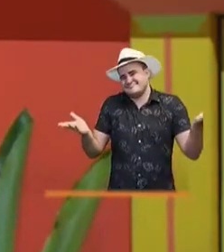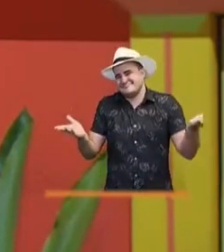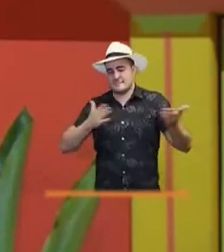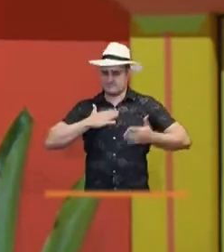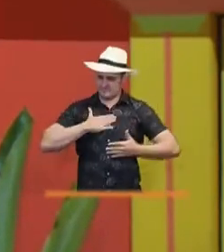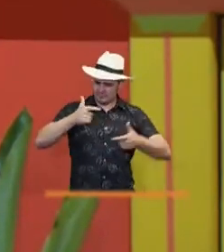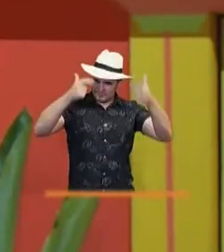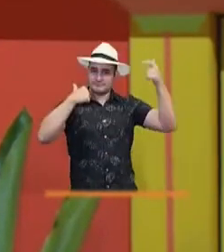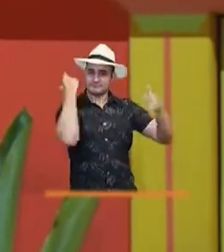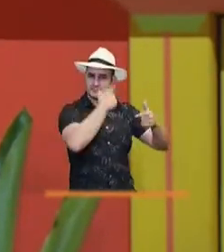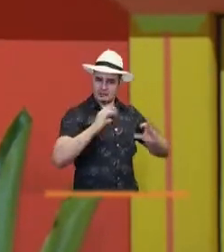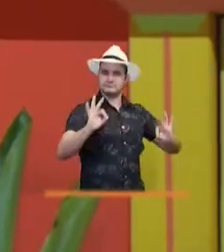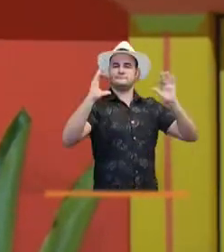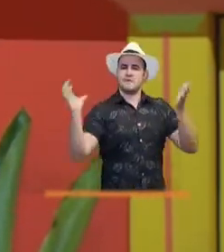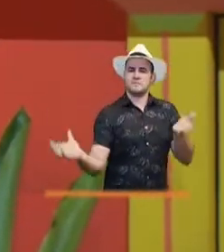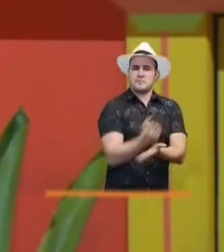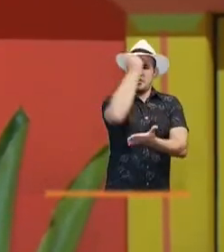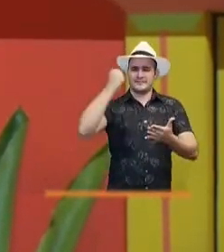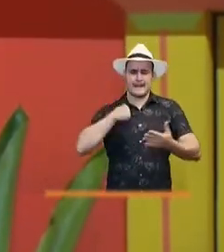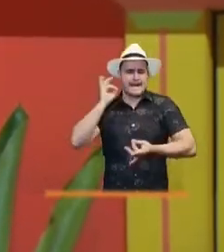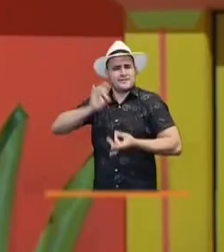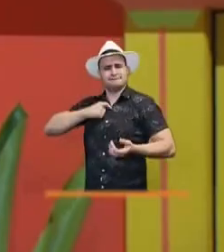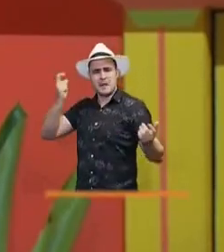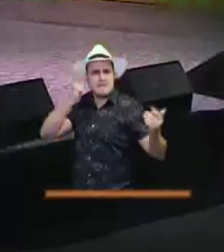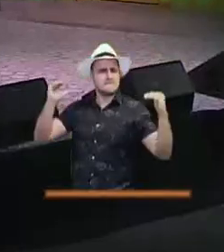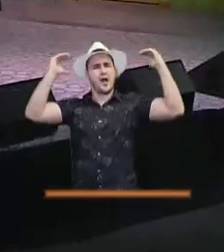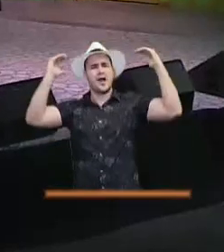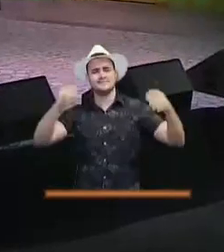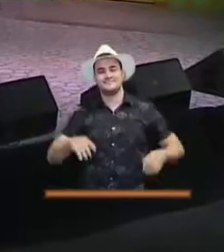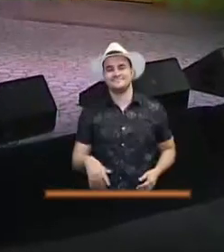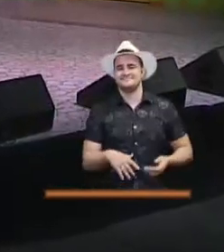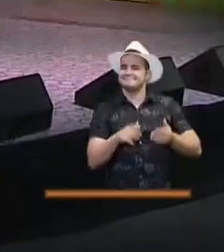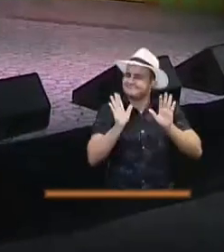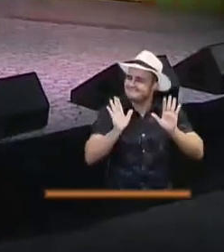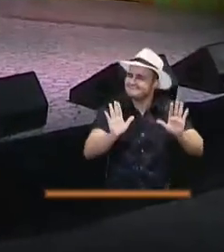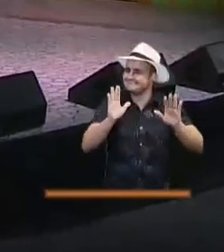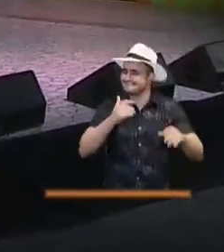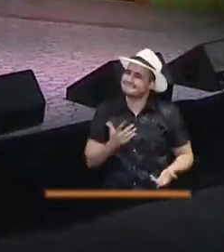a su rey perfecto e inteligente. Sepa que